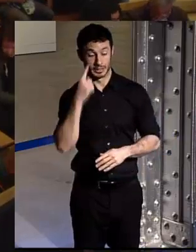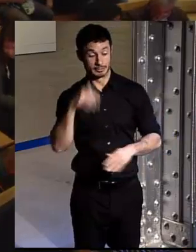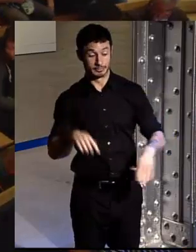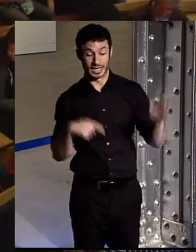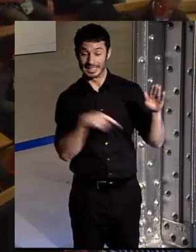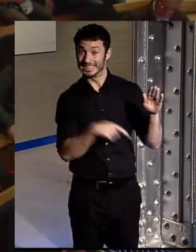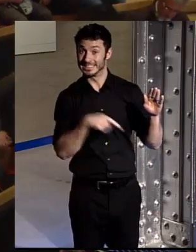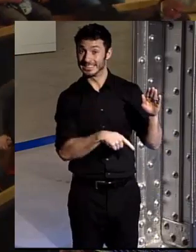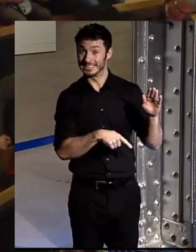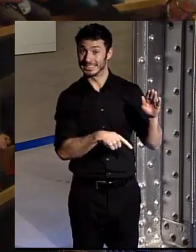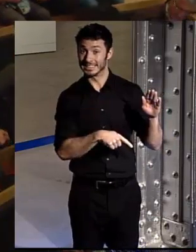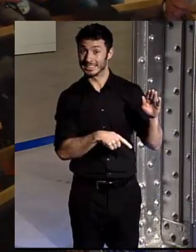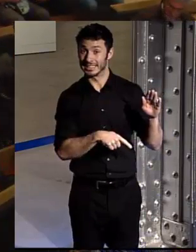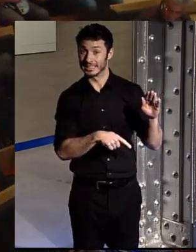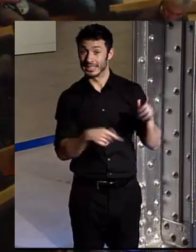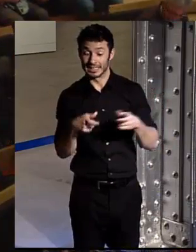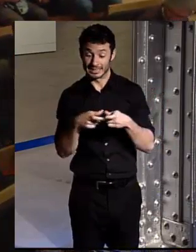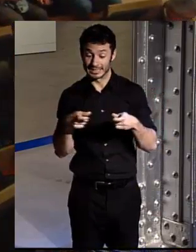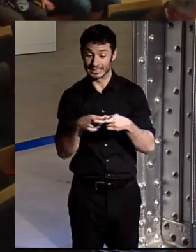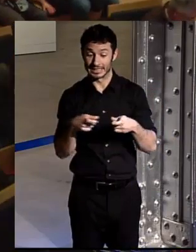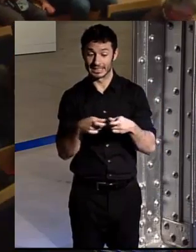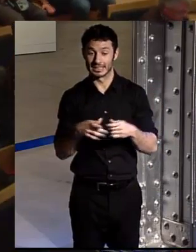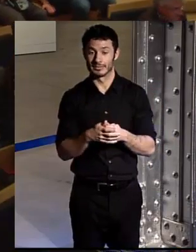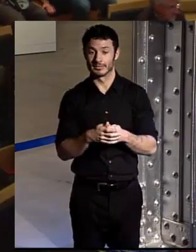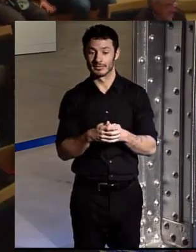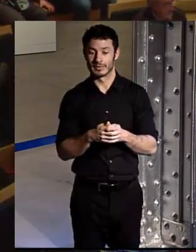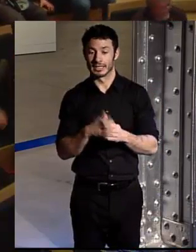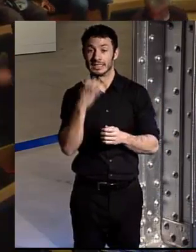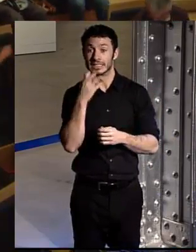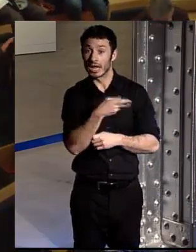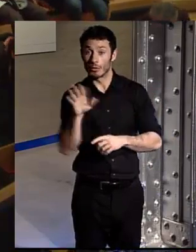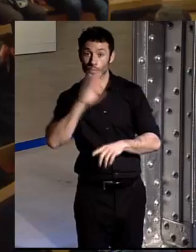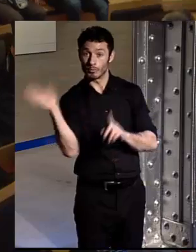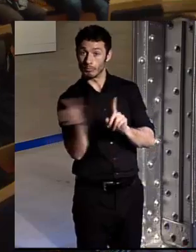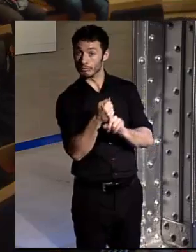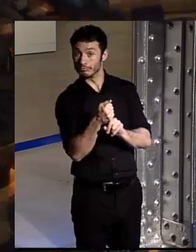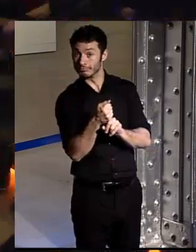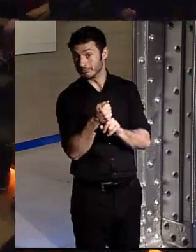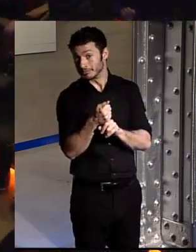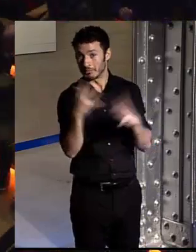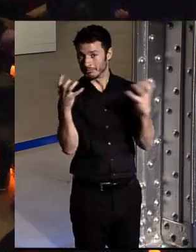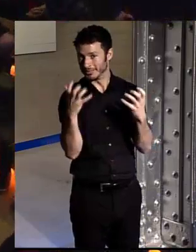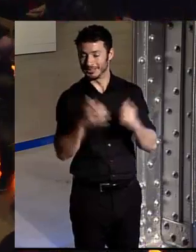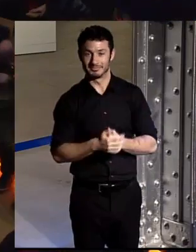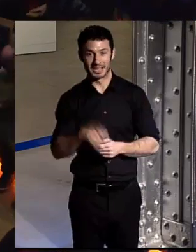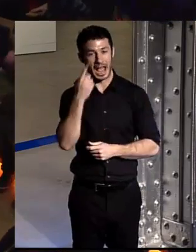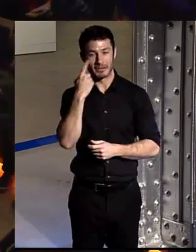Hemos guardado una 3 tarjetita de glifos. El que la encuentre, alguien encuentra algo, Qué